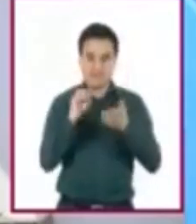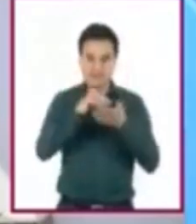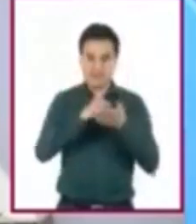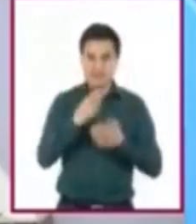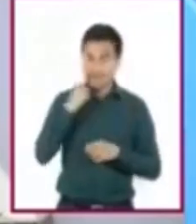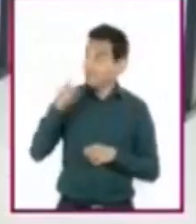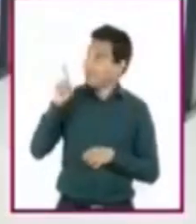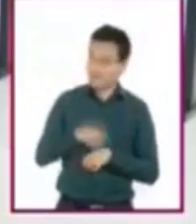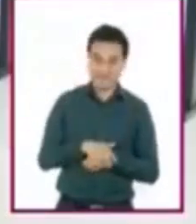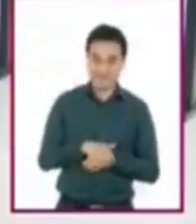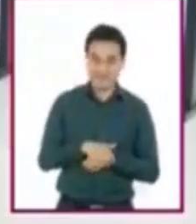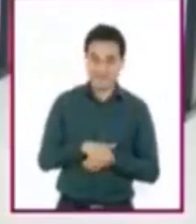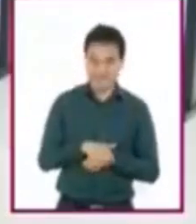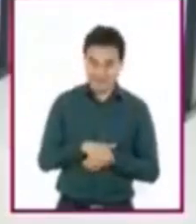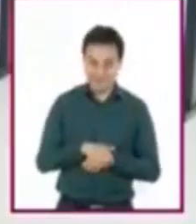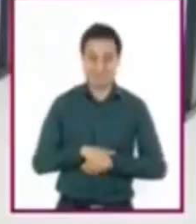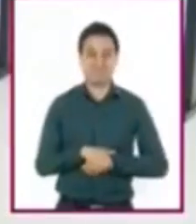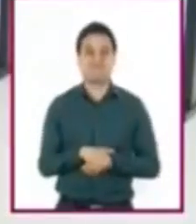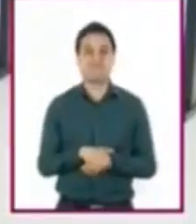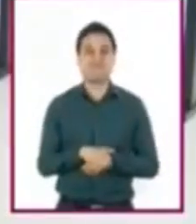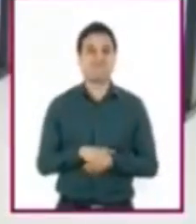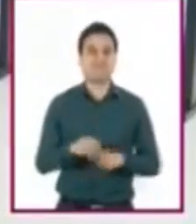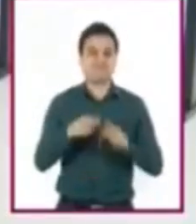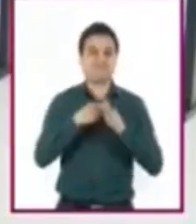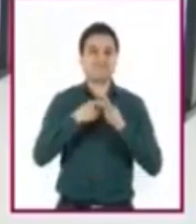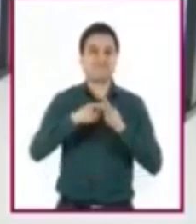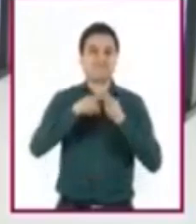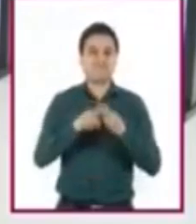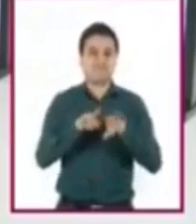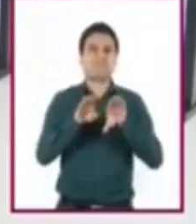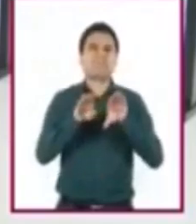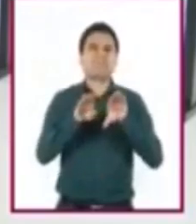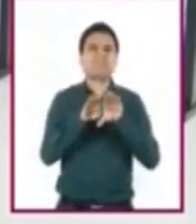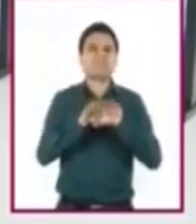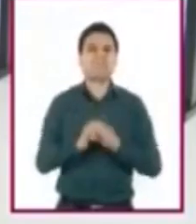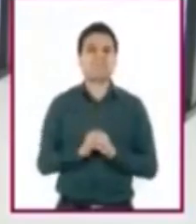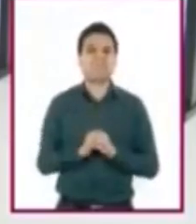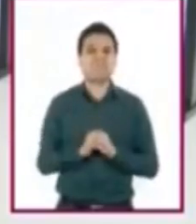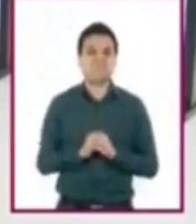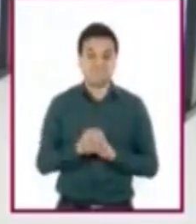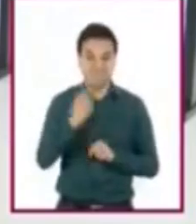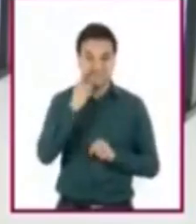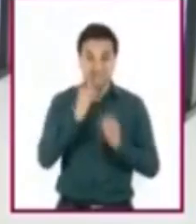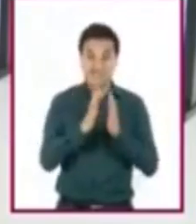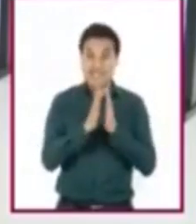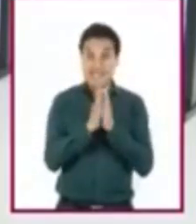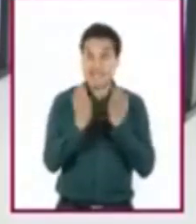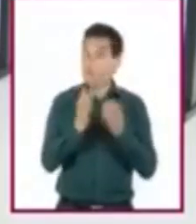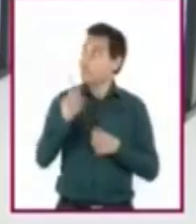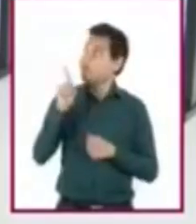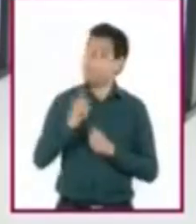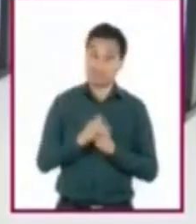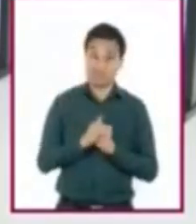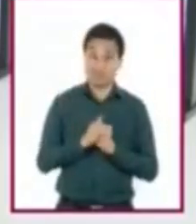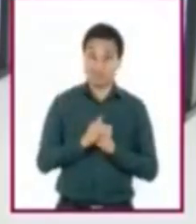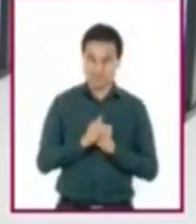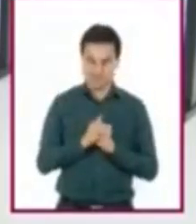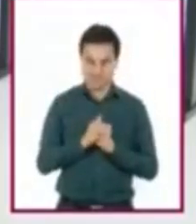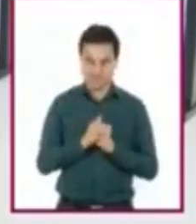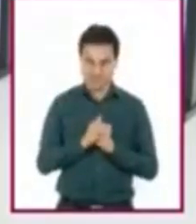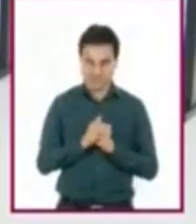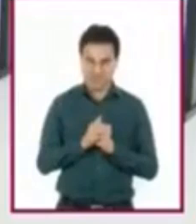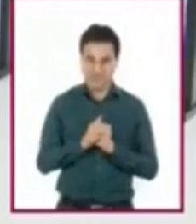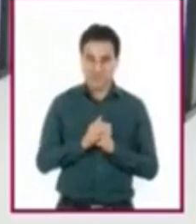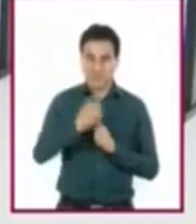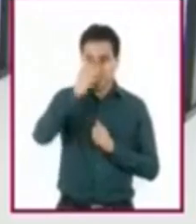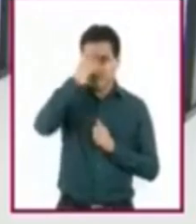historia. Para comenzar, me gustaría que escucharan un fragmento del libro La visión de los vencidos, de Miguel León